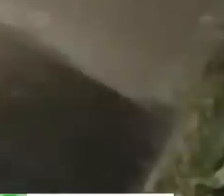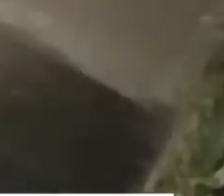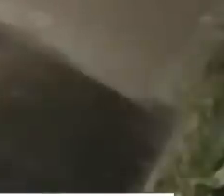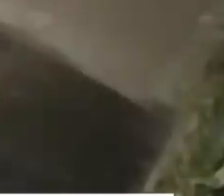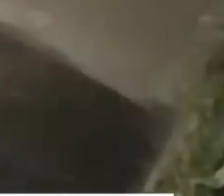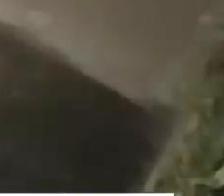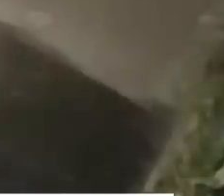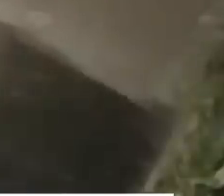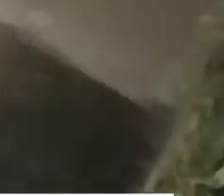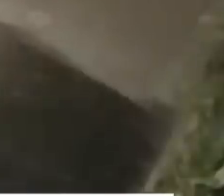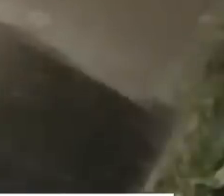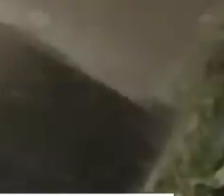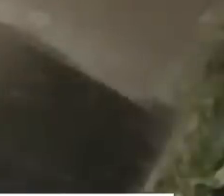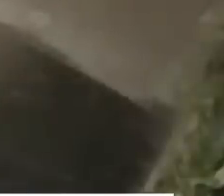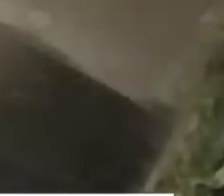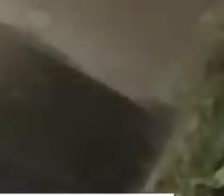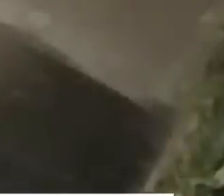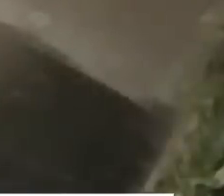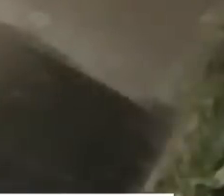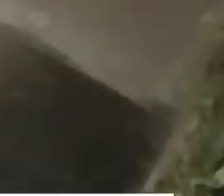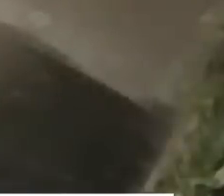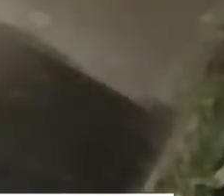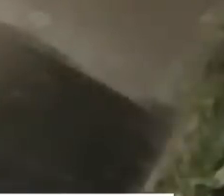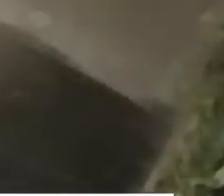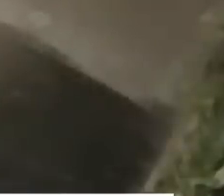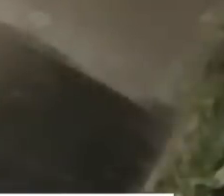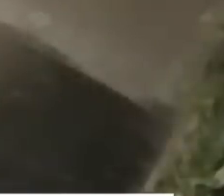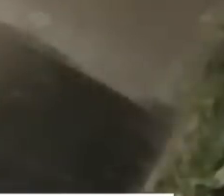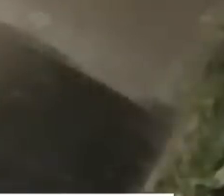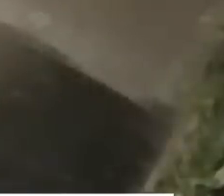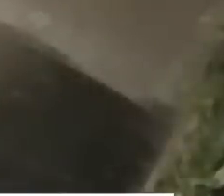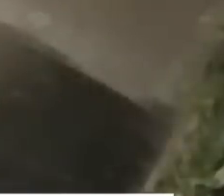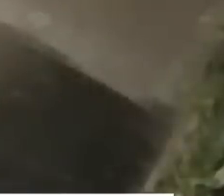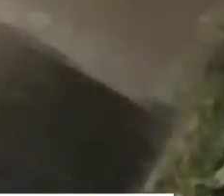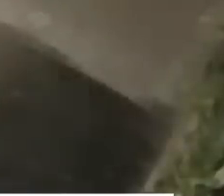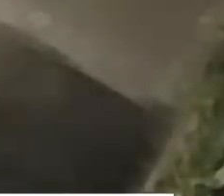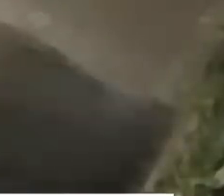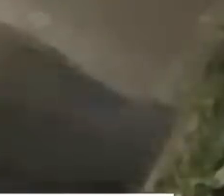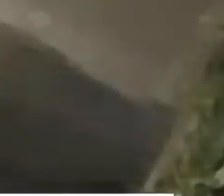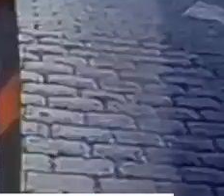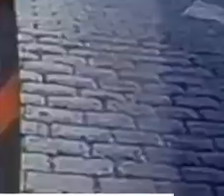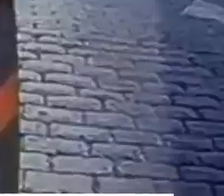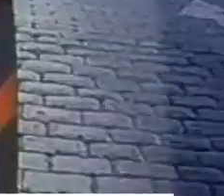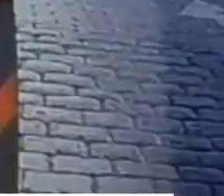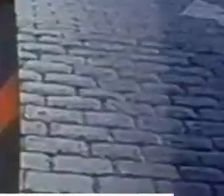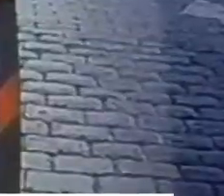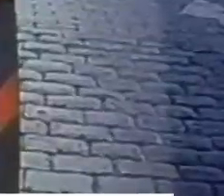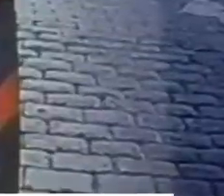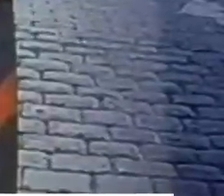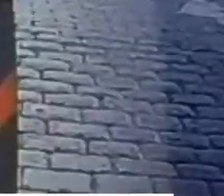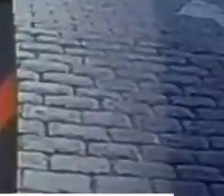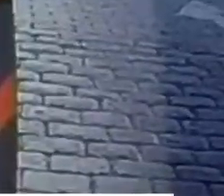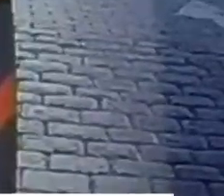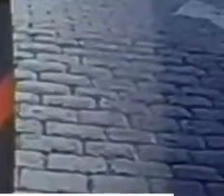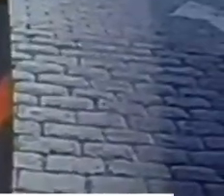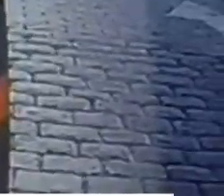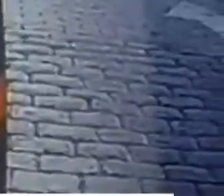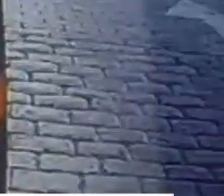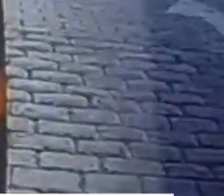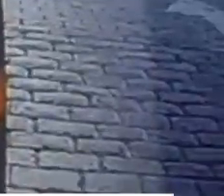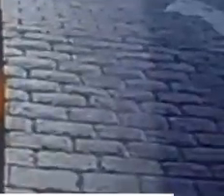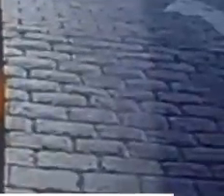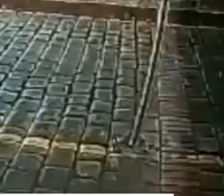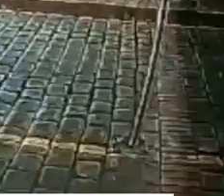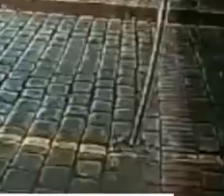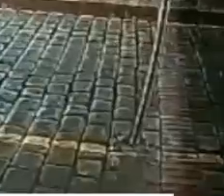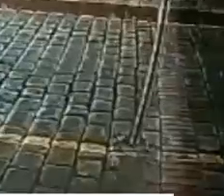al sector de Corferias, esta cámara grabó un asalto a mano armada. Los ladrones iban en motocicleta. Motocicletas que también son usadas todos